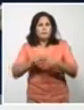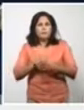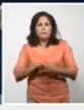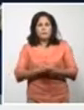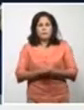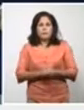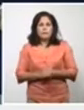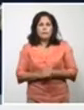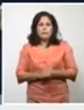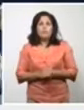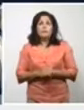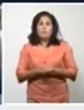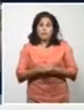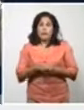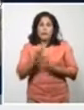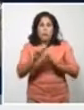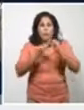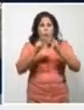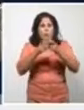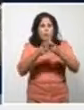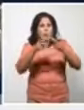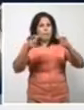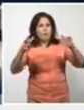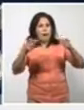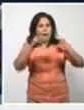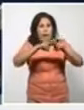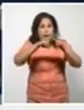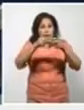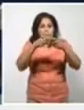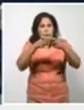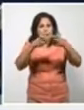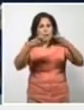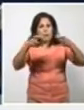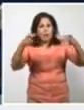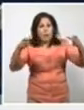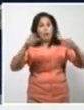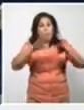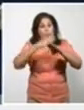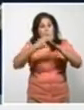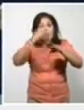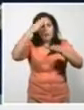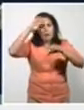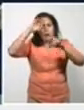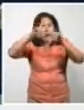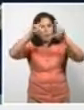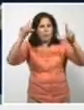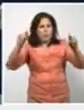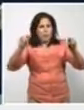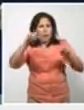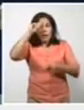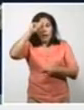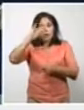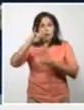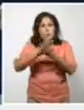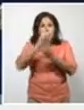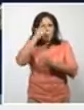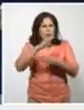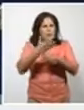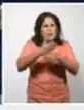y se irá extendiendo paulatinamente a todo el país. ¿Eso qué busca? Personas que